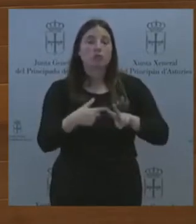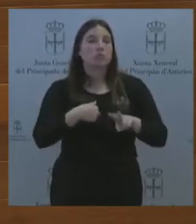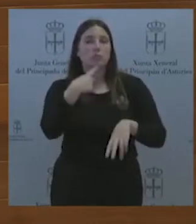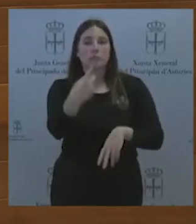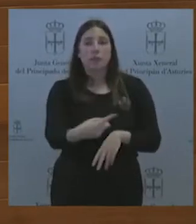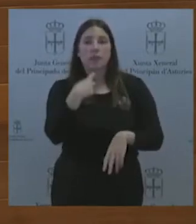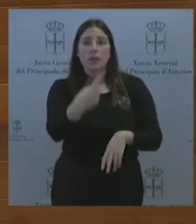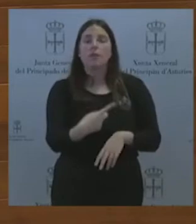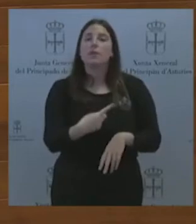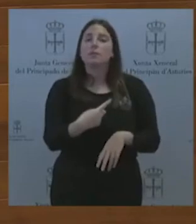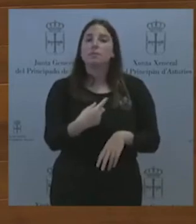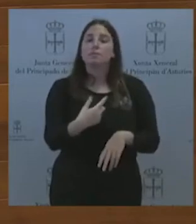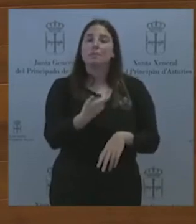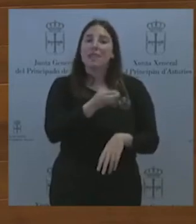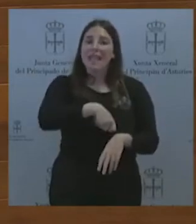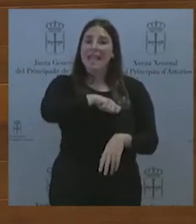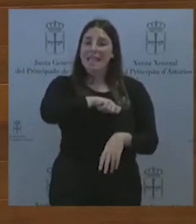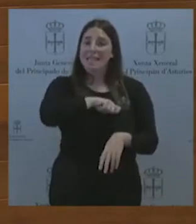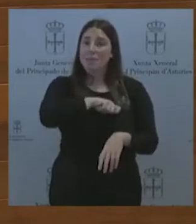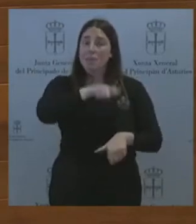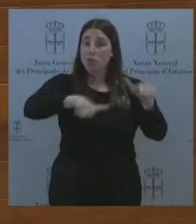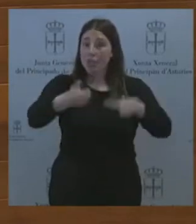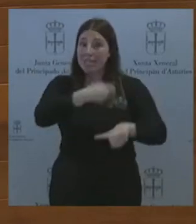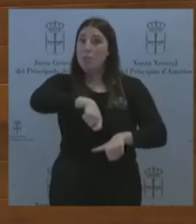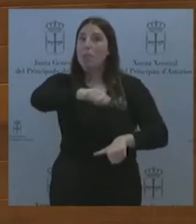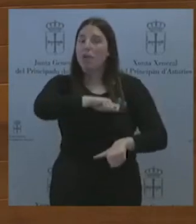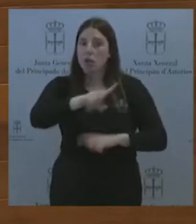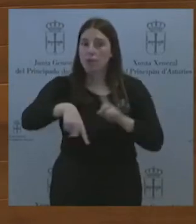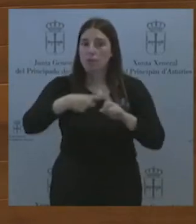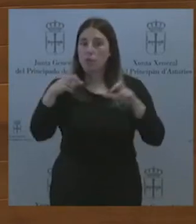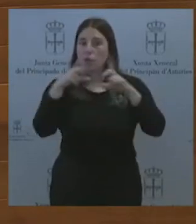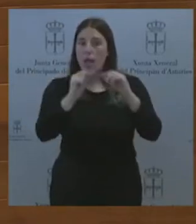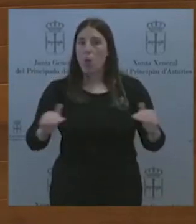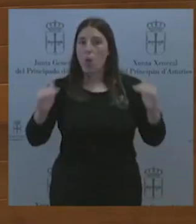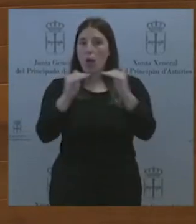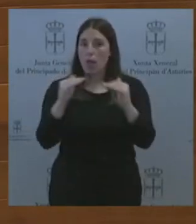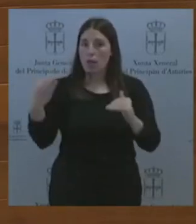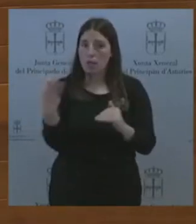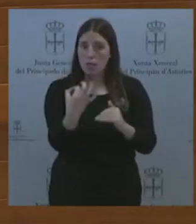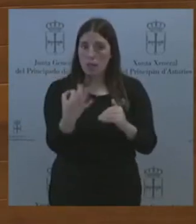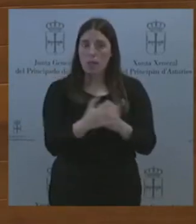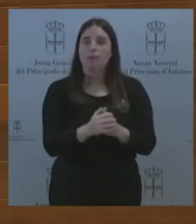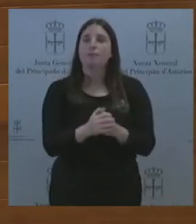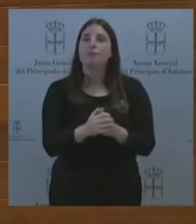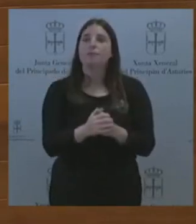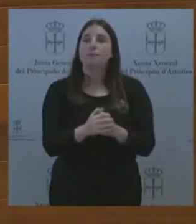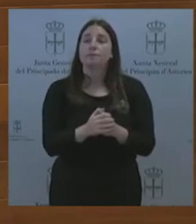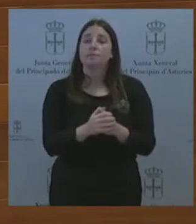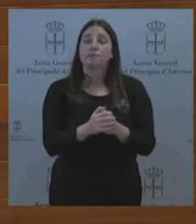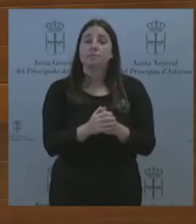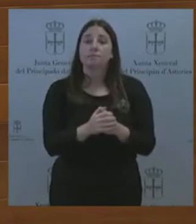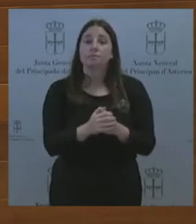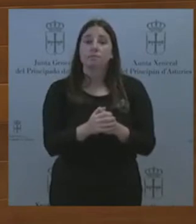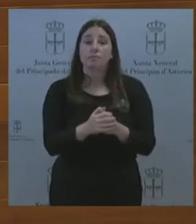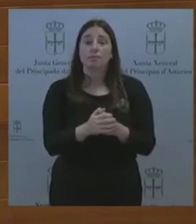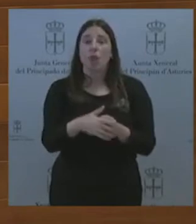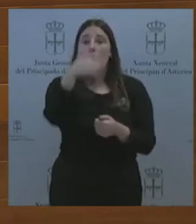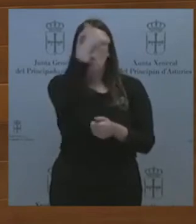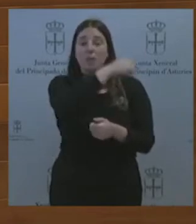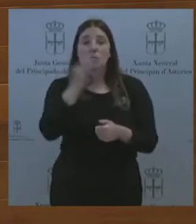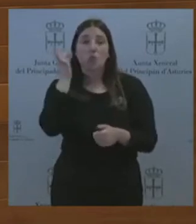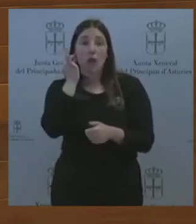por derogar toda legislación que atente contra la igualdad entre hombres y mujeres y por derogar cuotas y